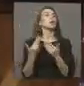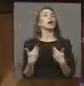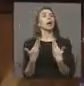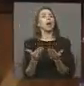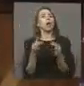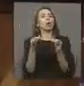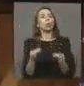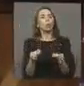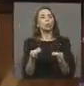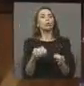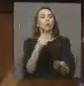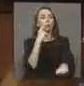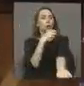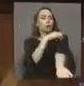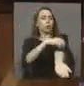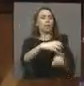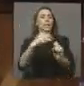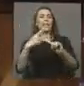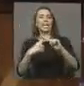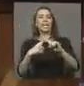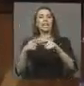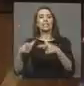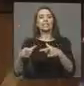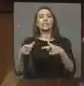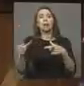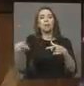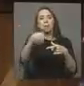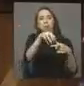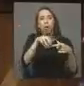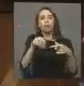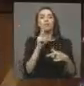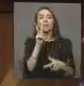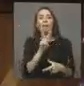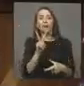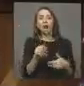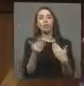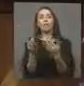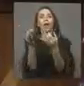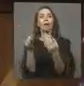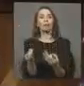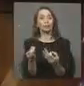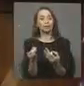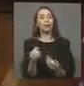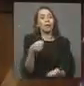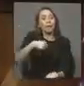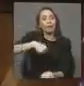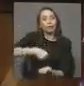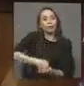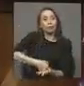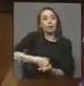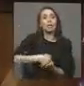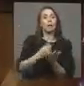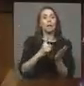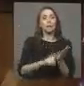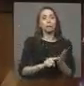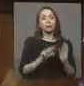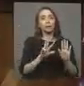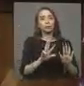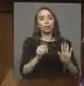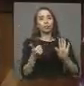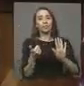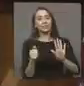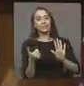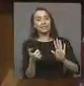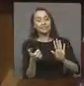justicia territorial con la ex provincia de Valdivia y sus habitantes. Agregan que desde fines de la década del año